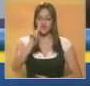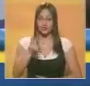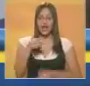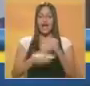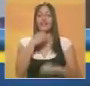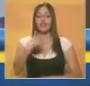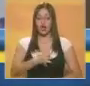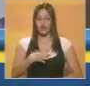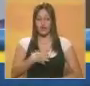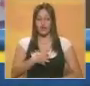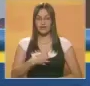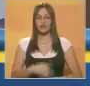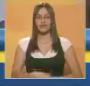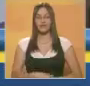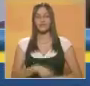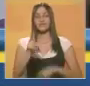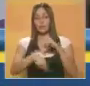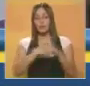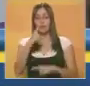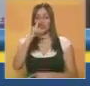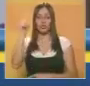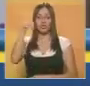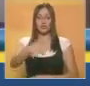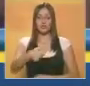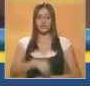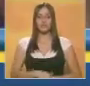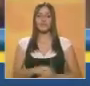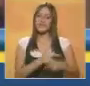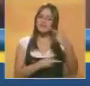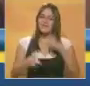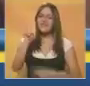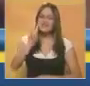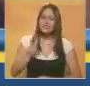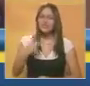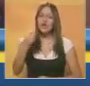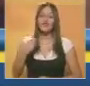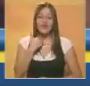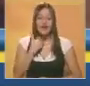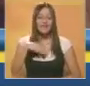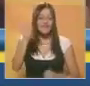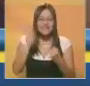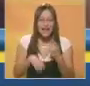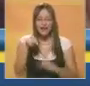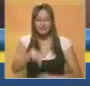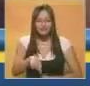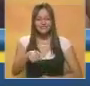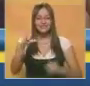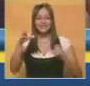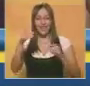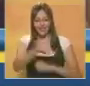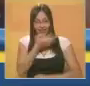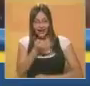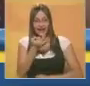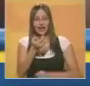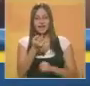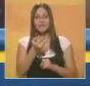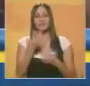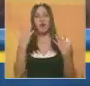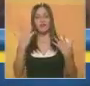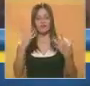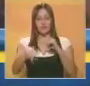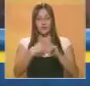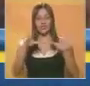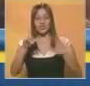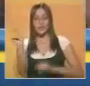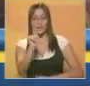novela luego de un largo tiempo, ¿no? Y invita a todos los venezolanos a que no se pierdan el capítulo final de Natalia del Mar, por fin, después de